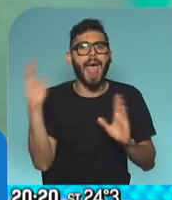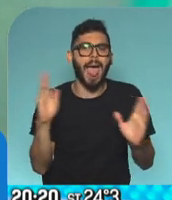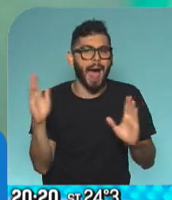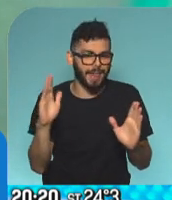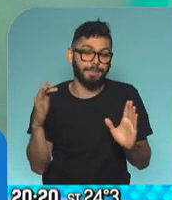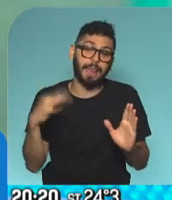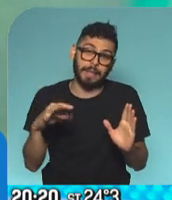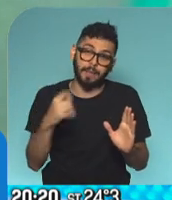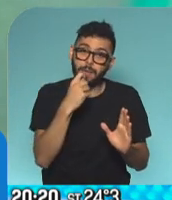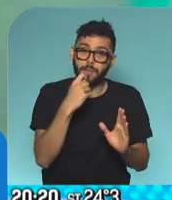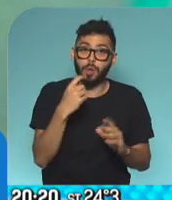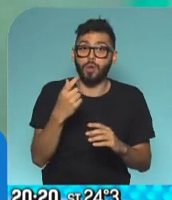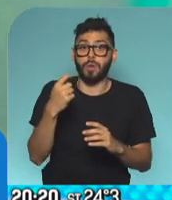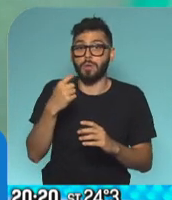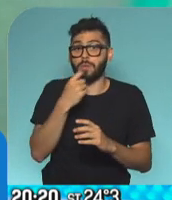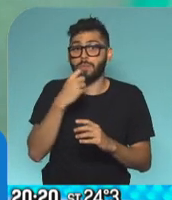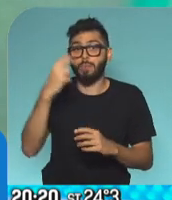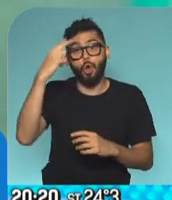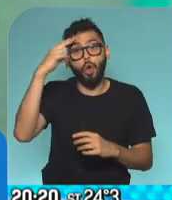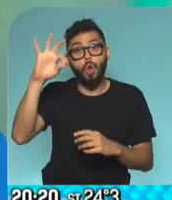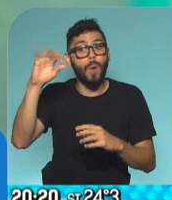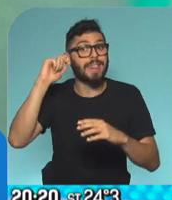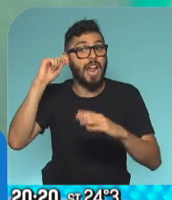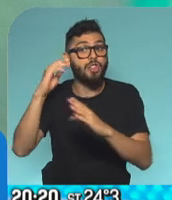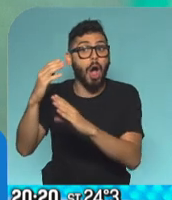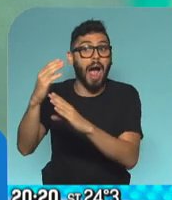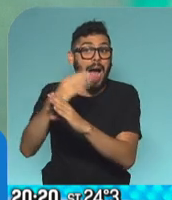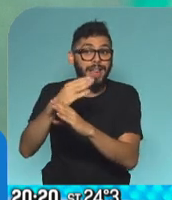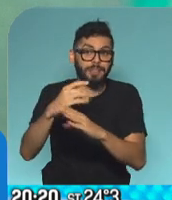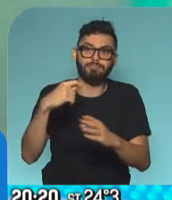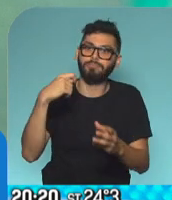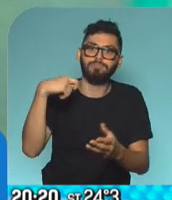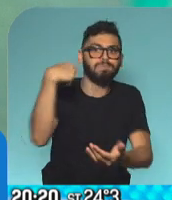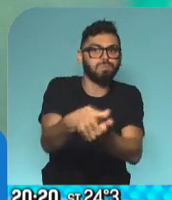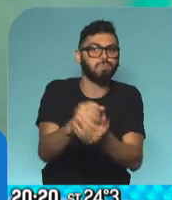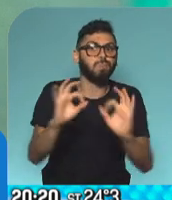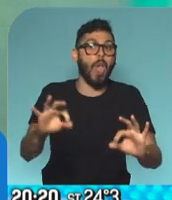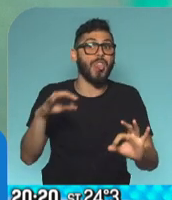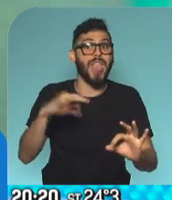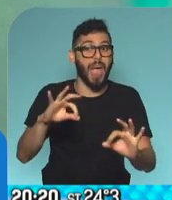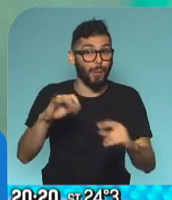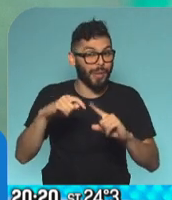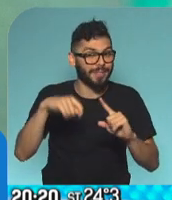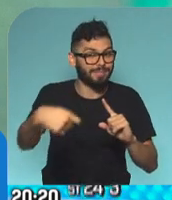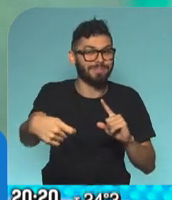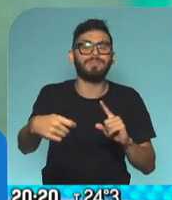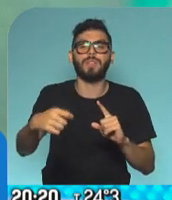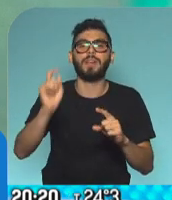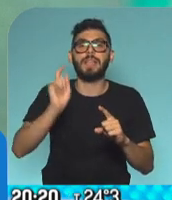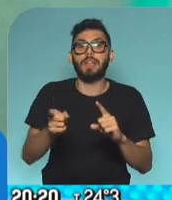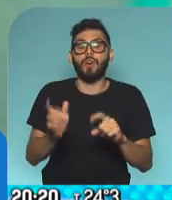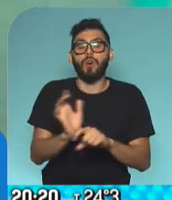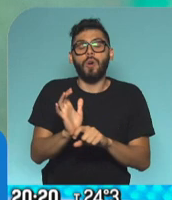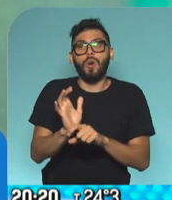tenés que tener el crédito devuelto antes de cumplir 90 años y esta es la oportunidad de volver a un sistema de créditos asociados